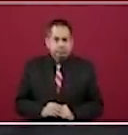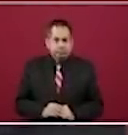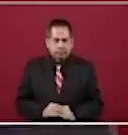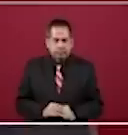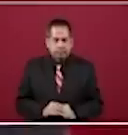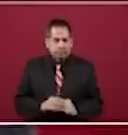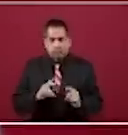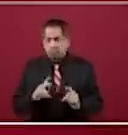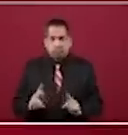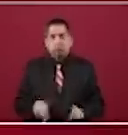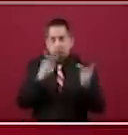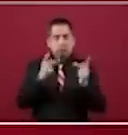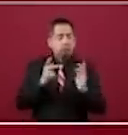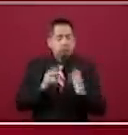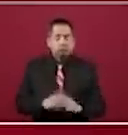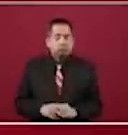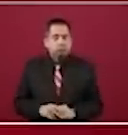Se van a vender